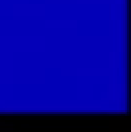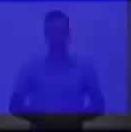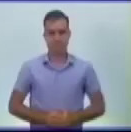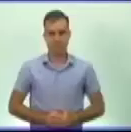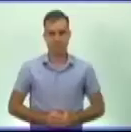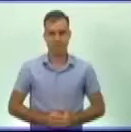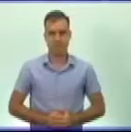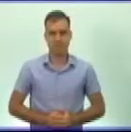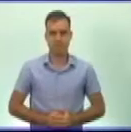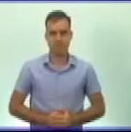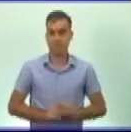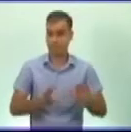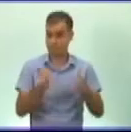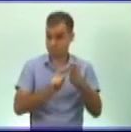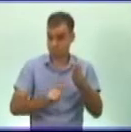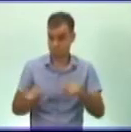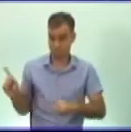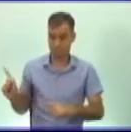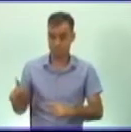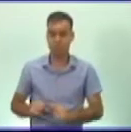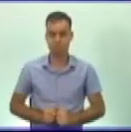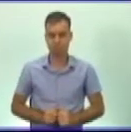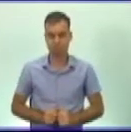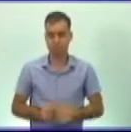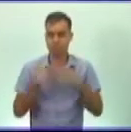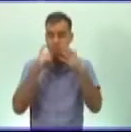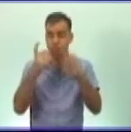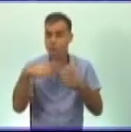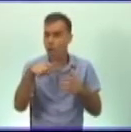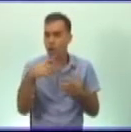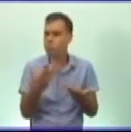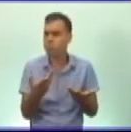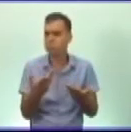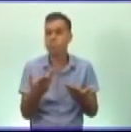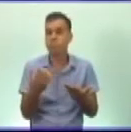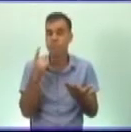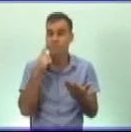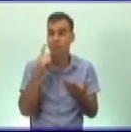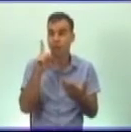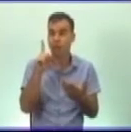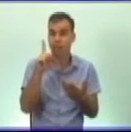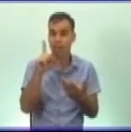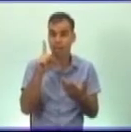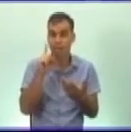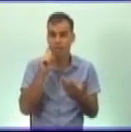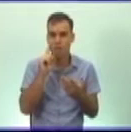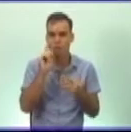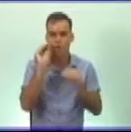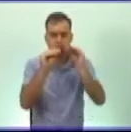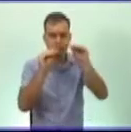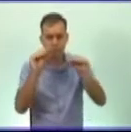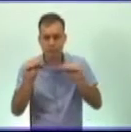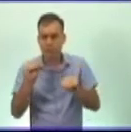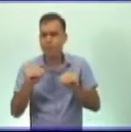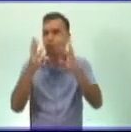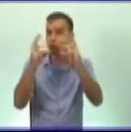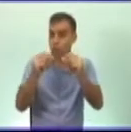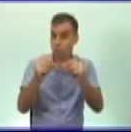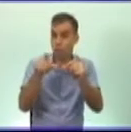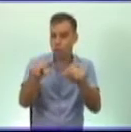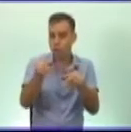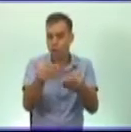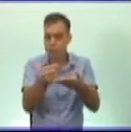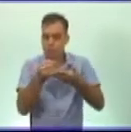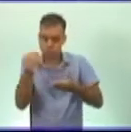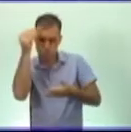Bueno, espero que hayas podido copiar y además es importante también que en las figuras marquen los datos que tienen, ¿verdad? Para que les ayude en el